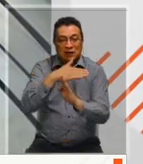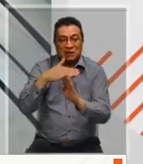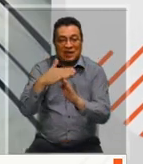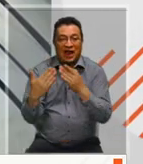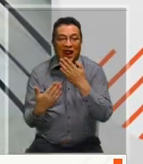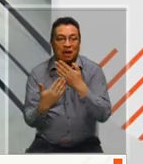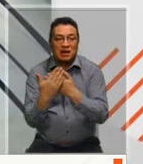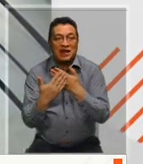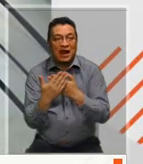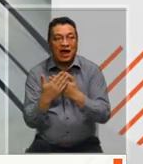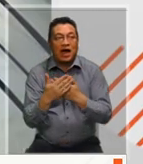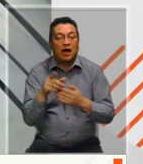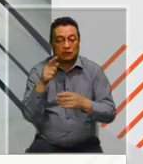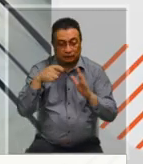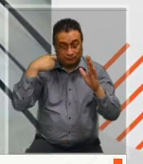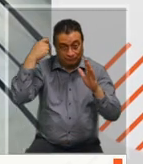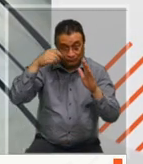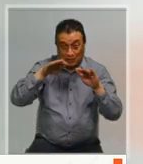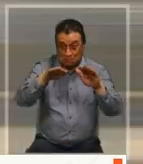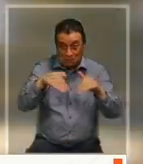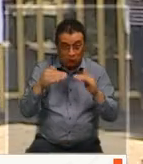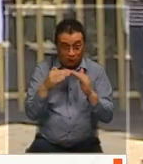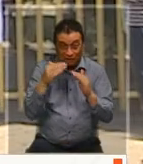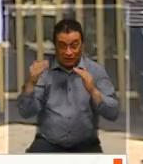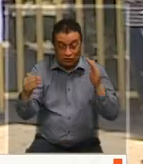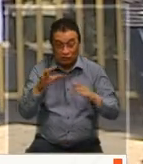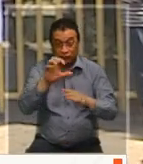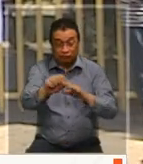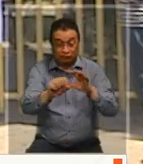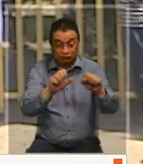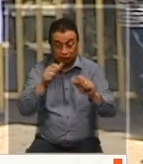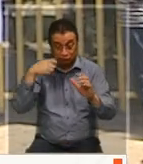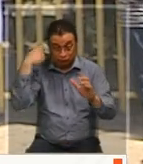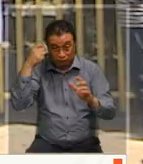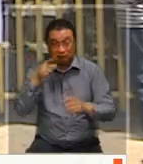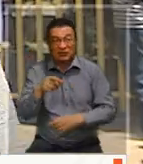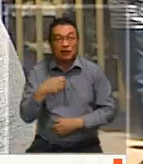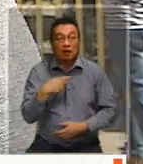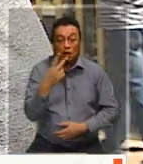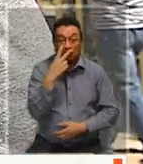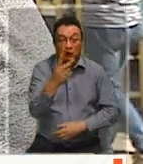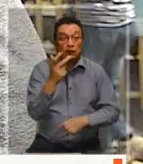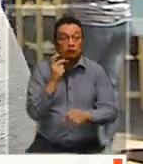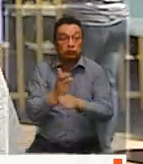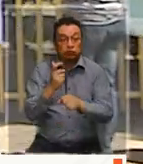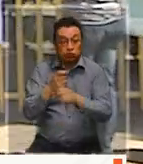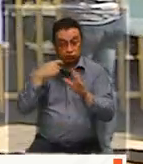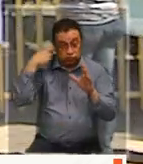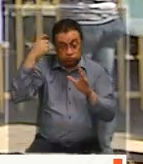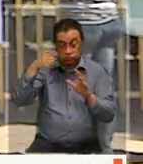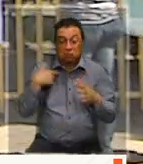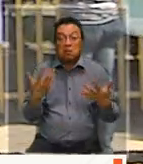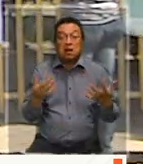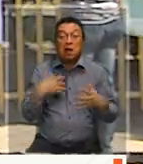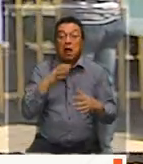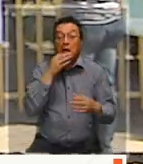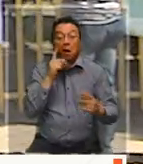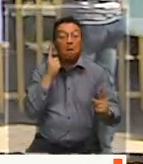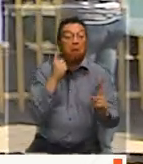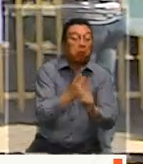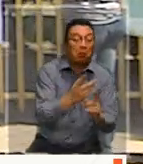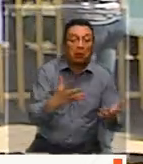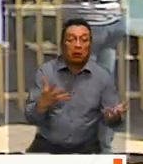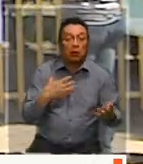son registros de los mismos vecinos gente que los ve robando y los graba porque ya no sacan nada de encararlos porque